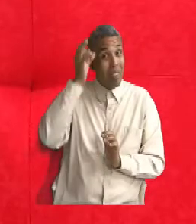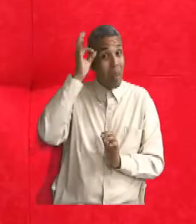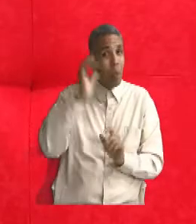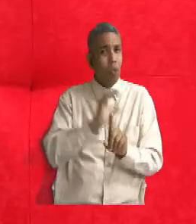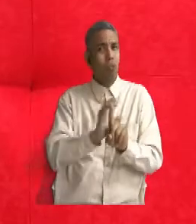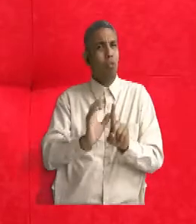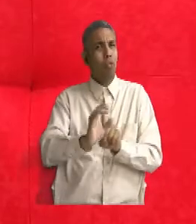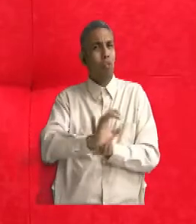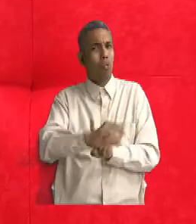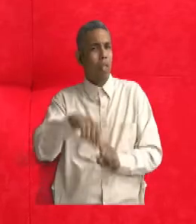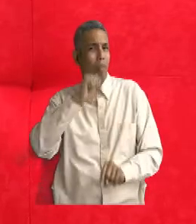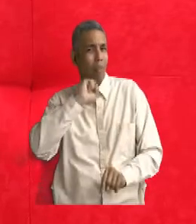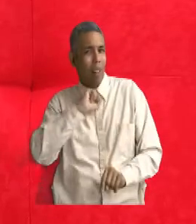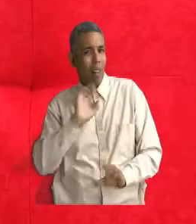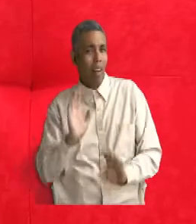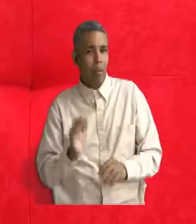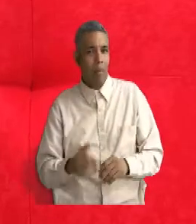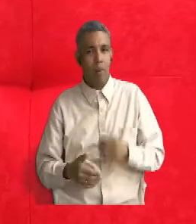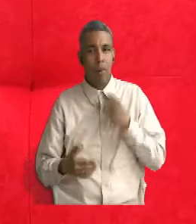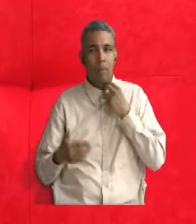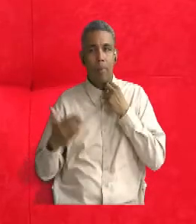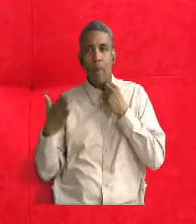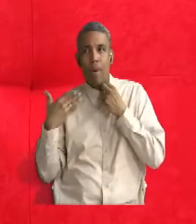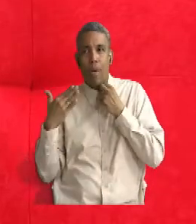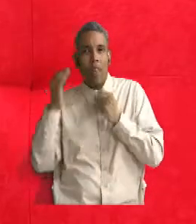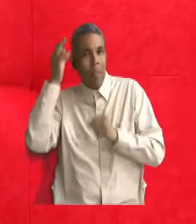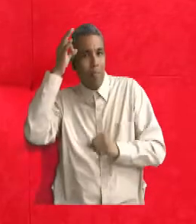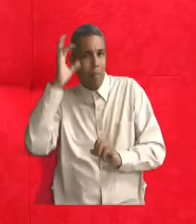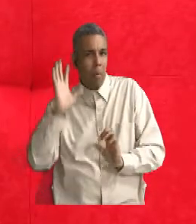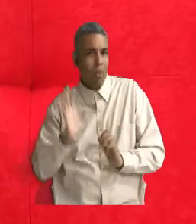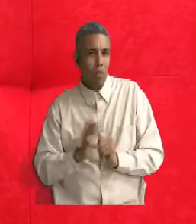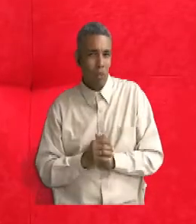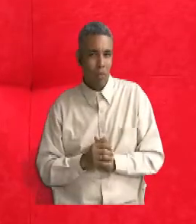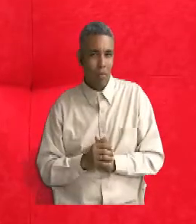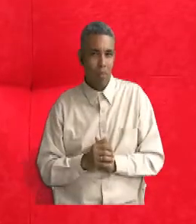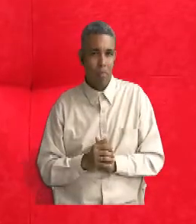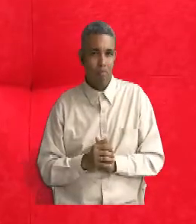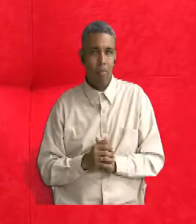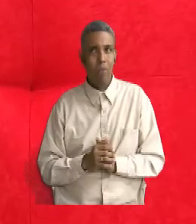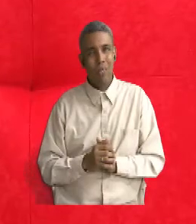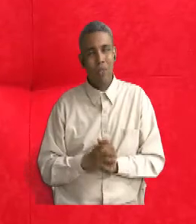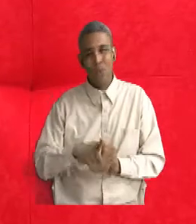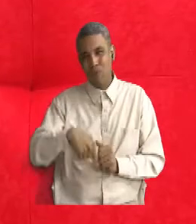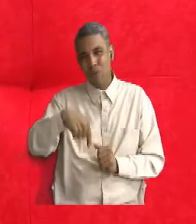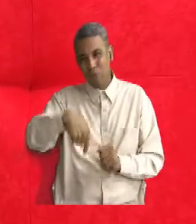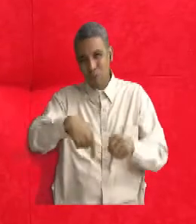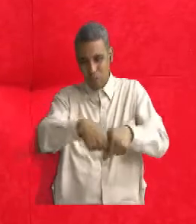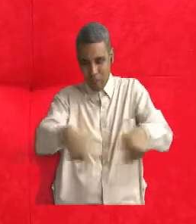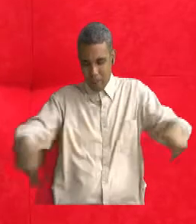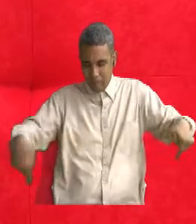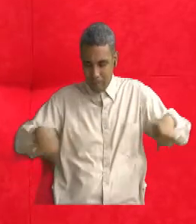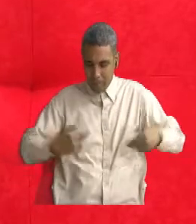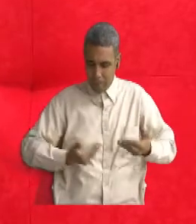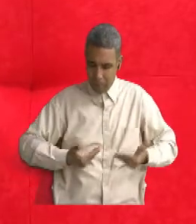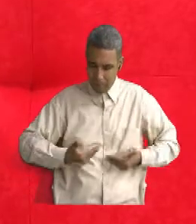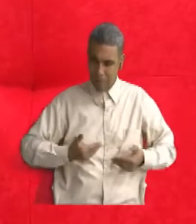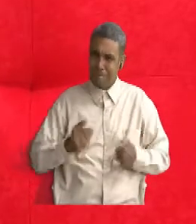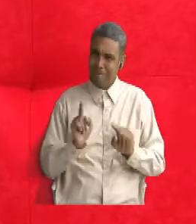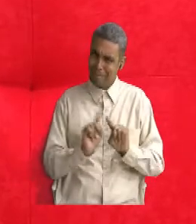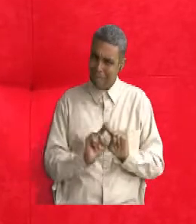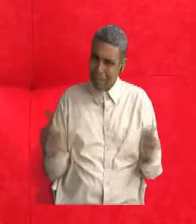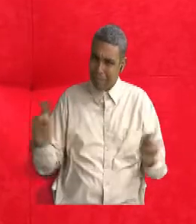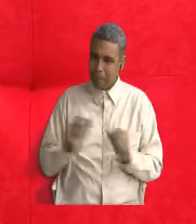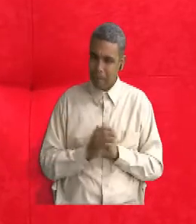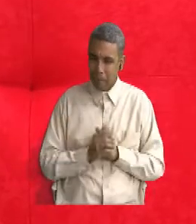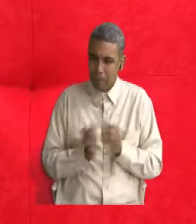querido mejorar mi salud y lo he querido reflejar en el negocio, es un estilo de vida bastante difícil, a pesar de que en el sitio donde nos